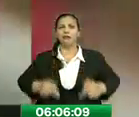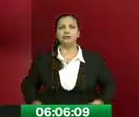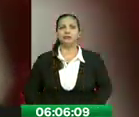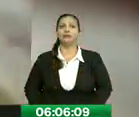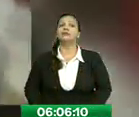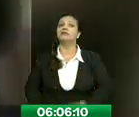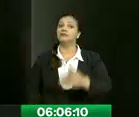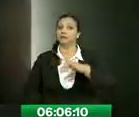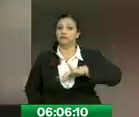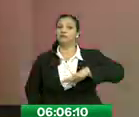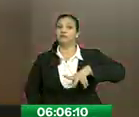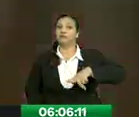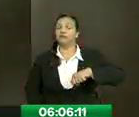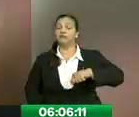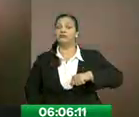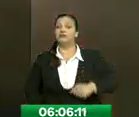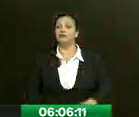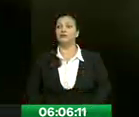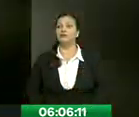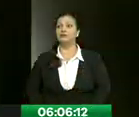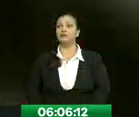asalto.